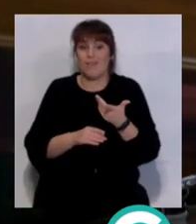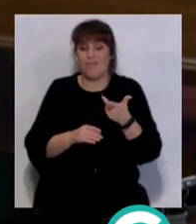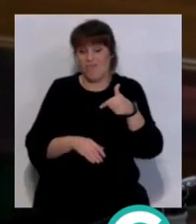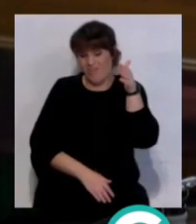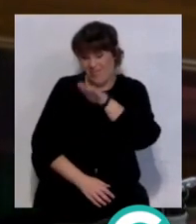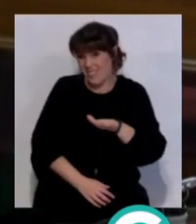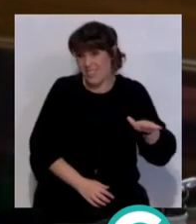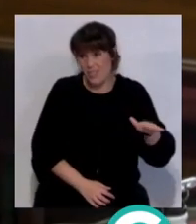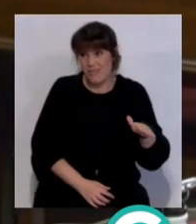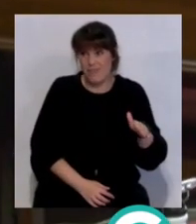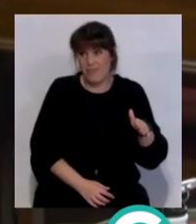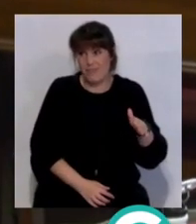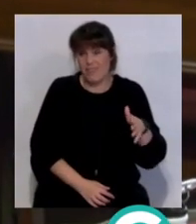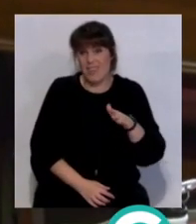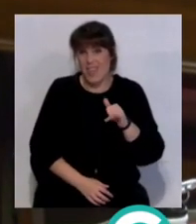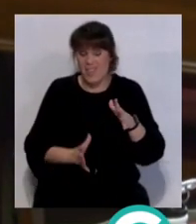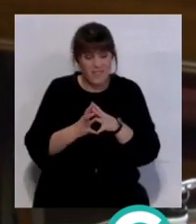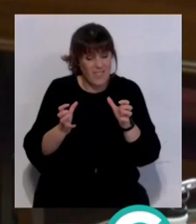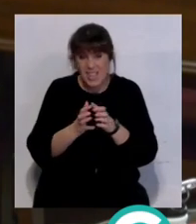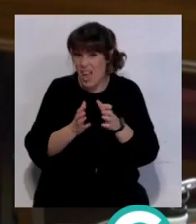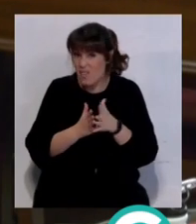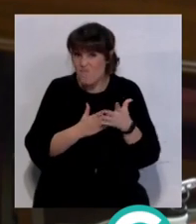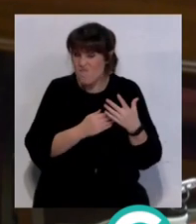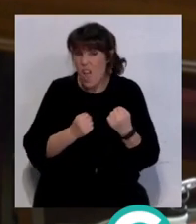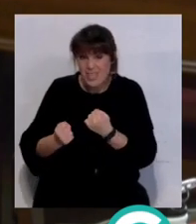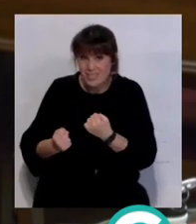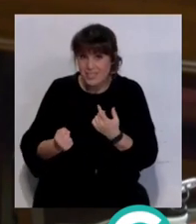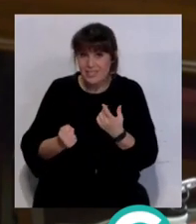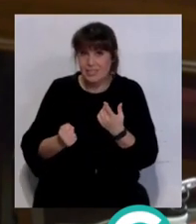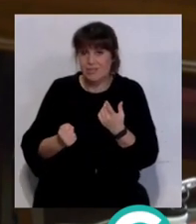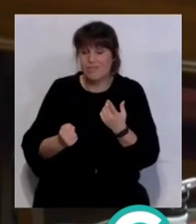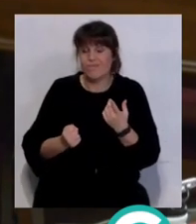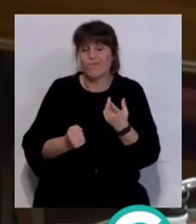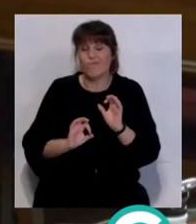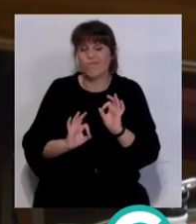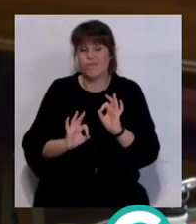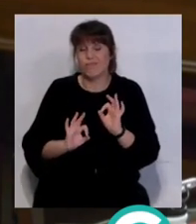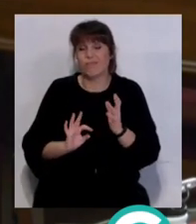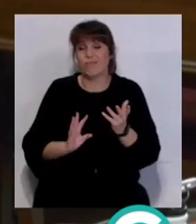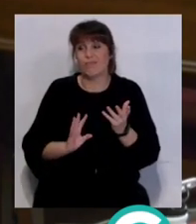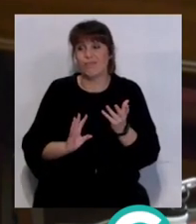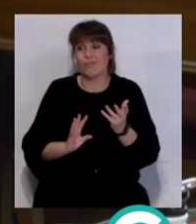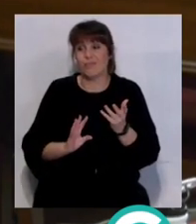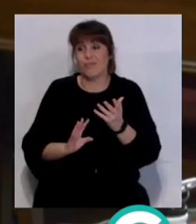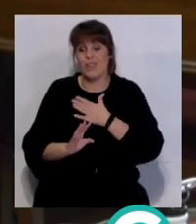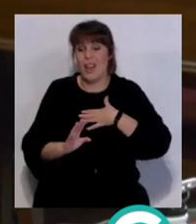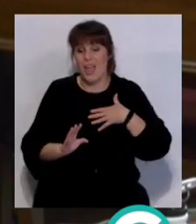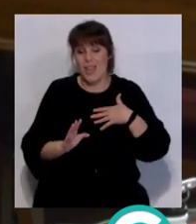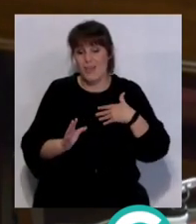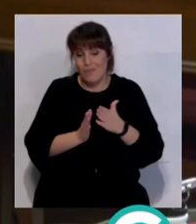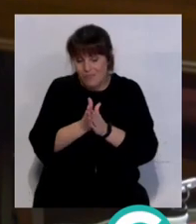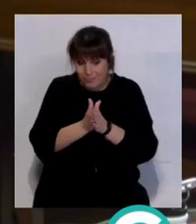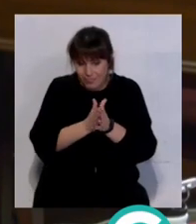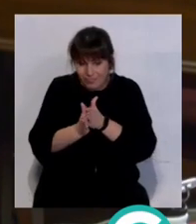pequeños, que tiene con ganas, con fuerza y así pues querer potenciar un poco